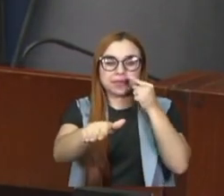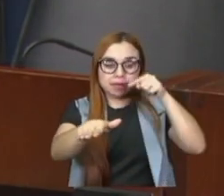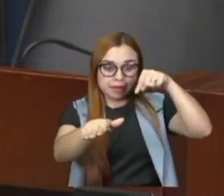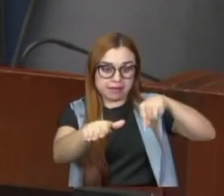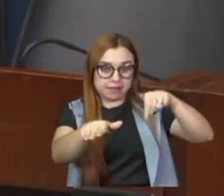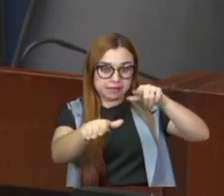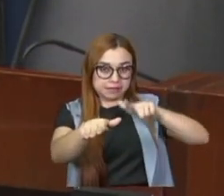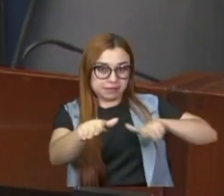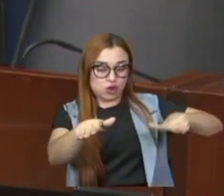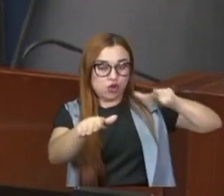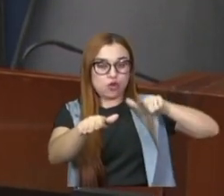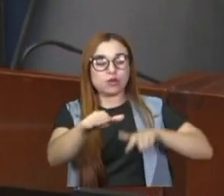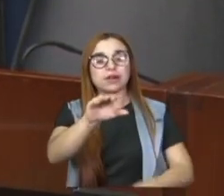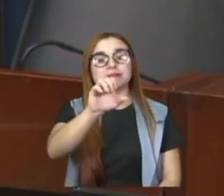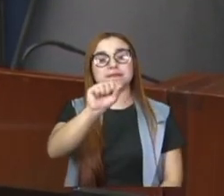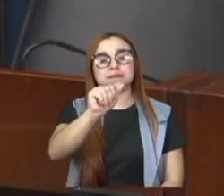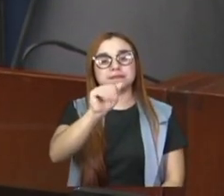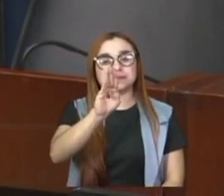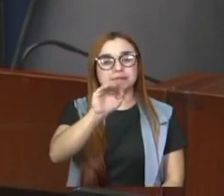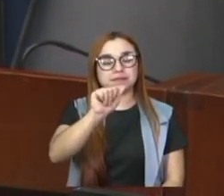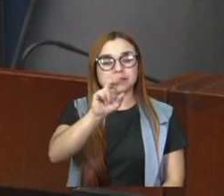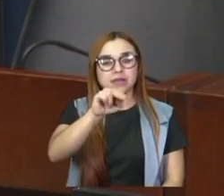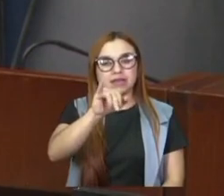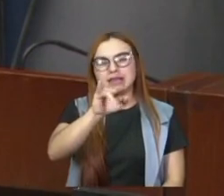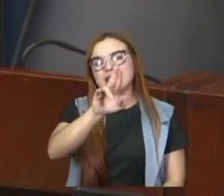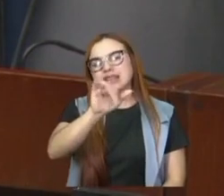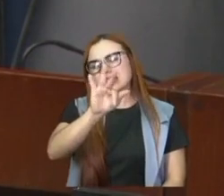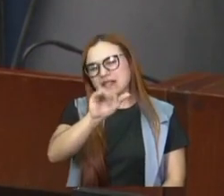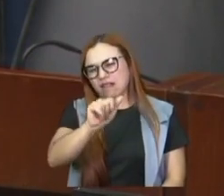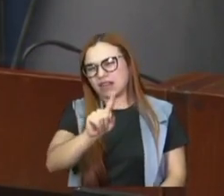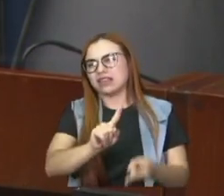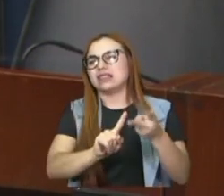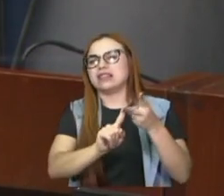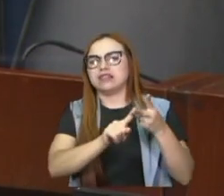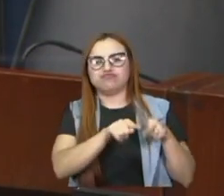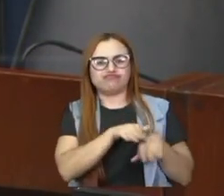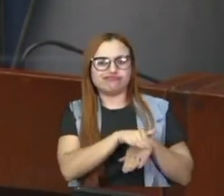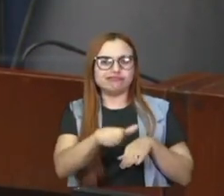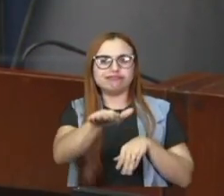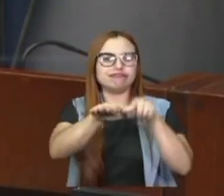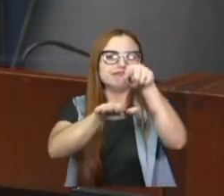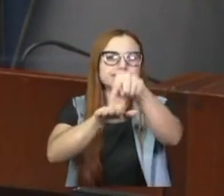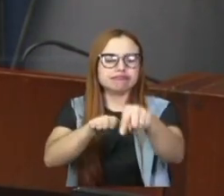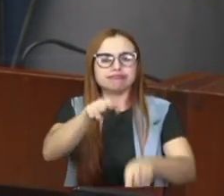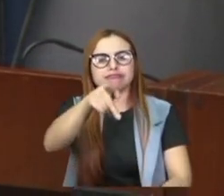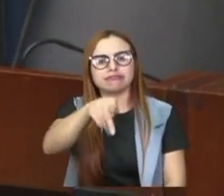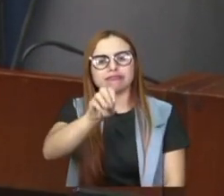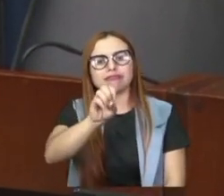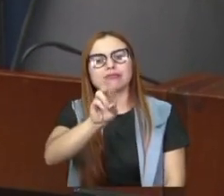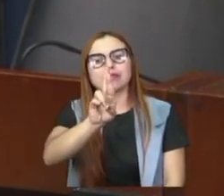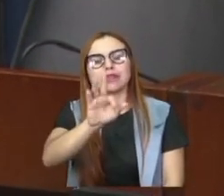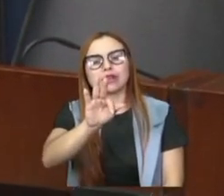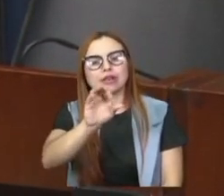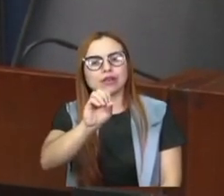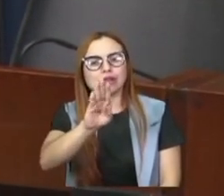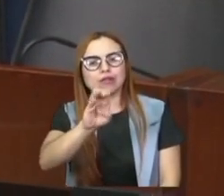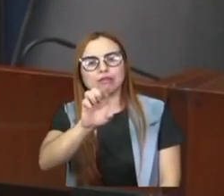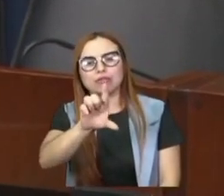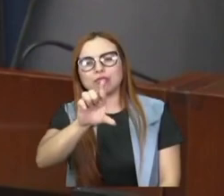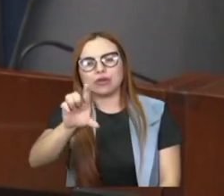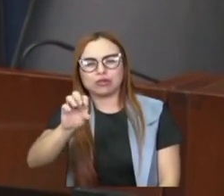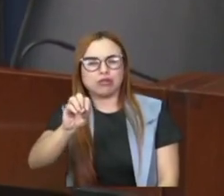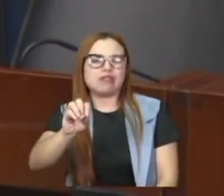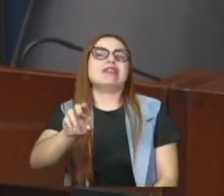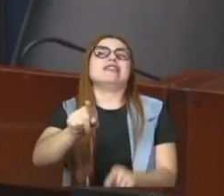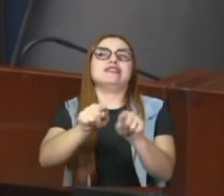Sabanita, Costa Arriba, Portobelo, José del Mar, Cacique, Nombre de Dios, Cuango, Santa Isabel. Toda